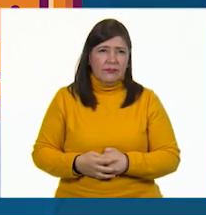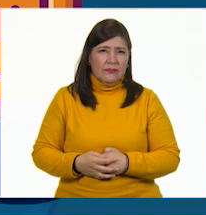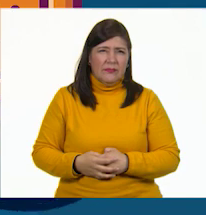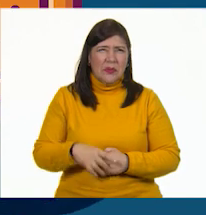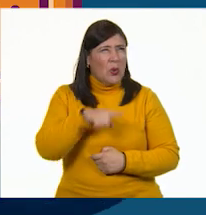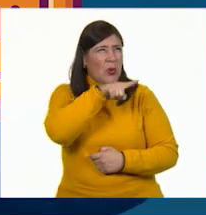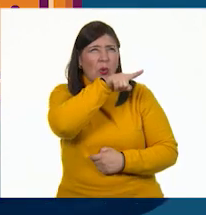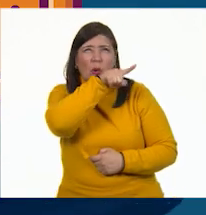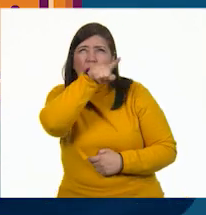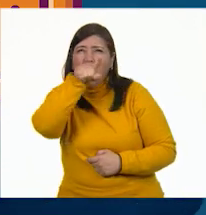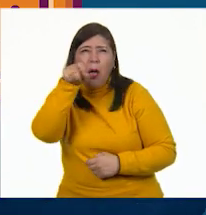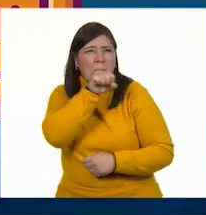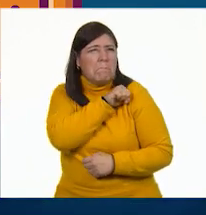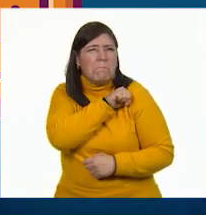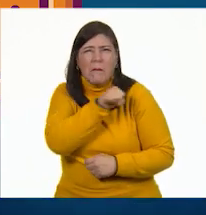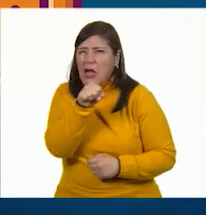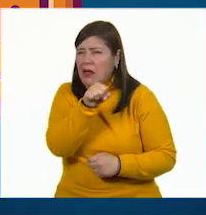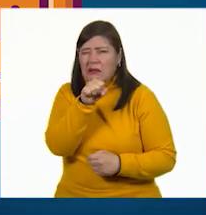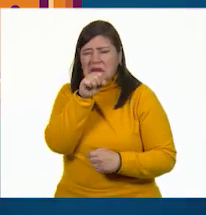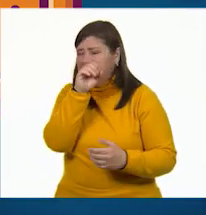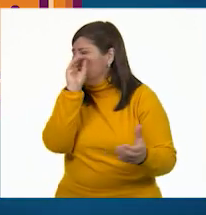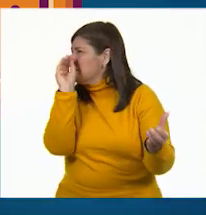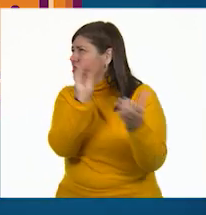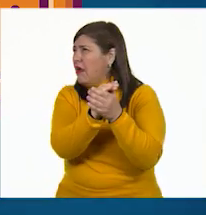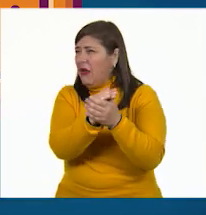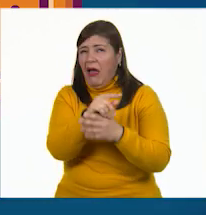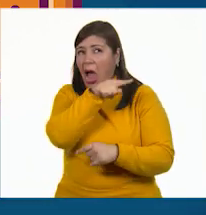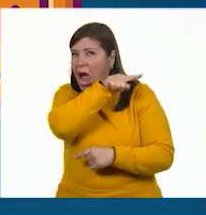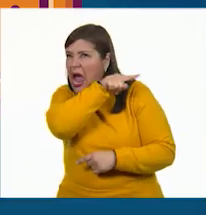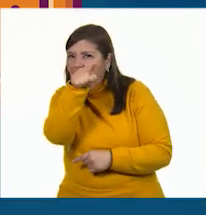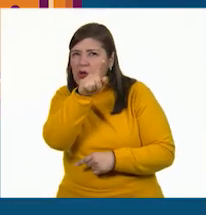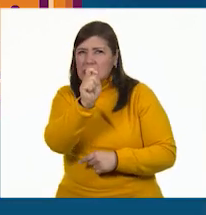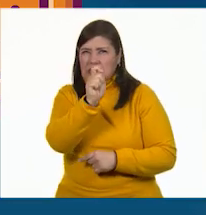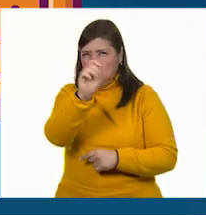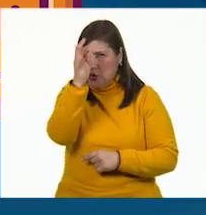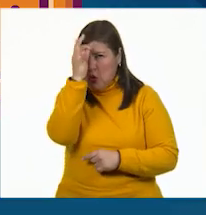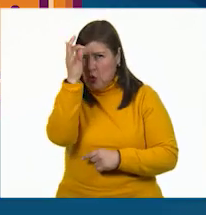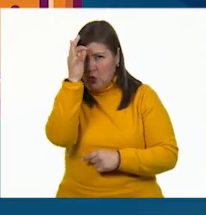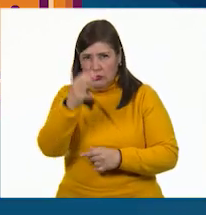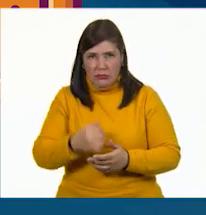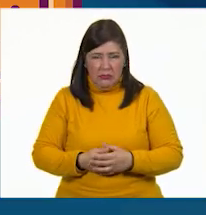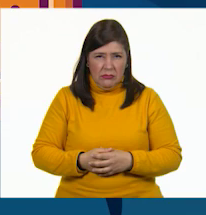Son malos. No les hagas caso. Ellos son los tontos.